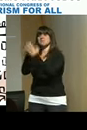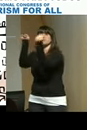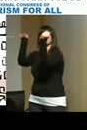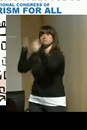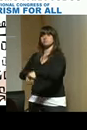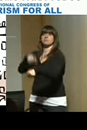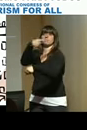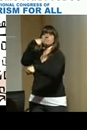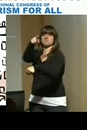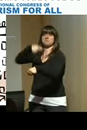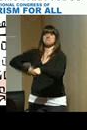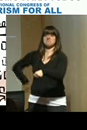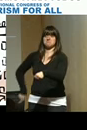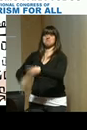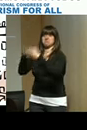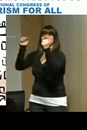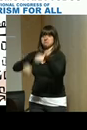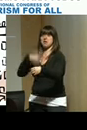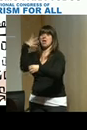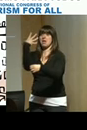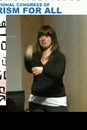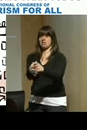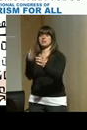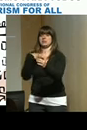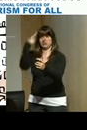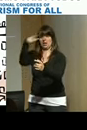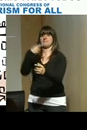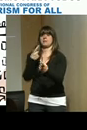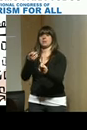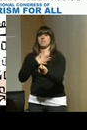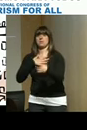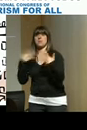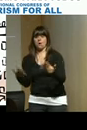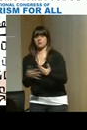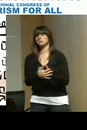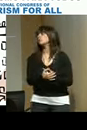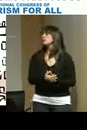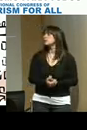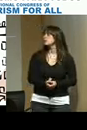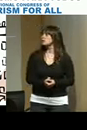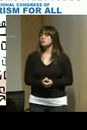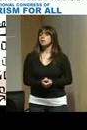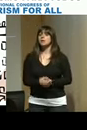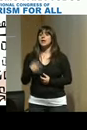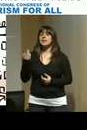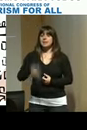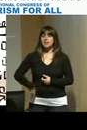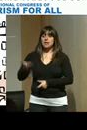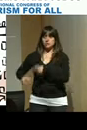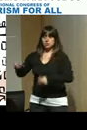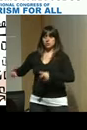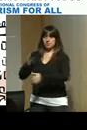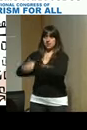sector profesional entiende sobre las necesidades de las personas con discapacidad. También las personas con discapacidad